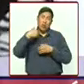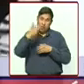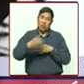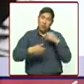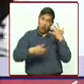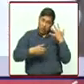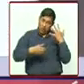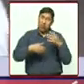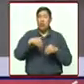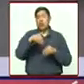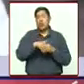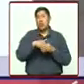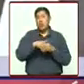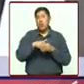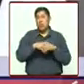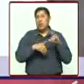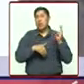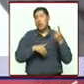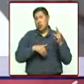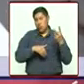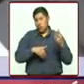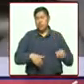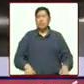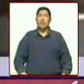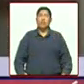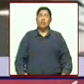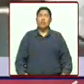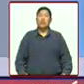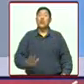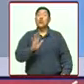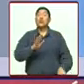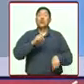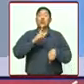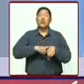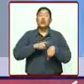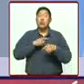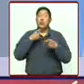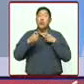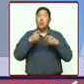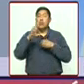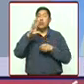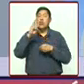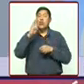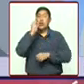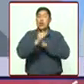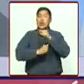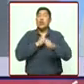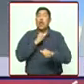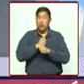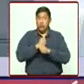siguientes 5 en votación serán los suplentes. Su periodo de mandato es de 6 años,